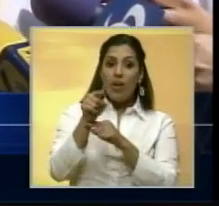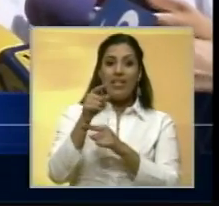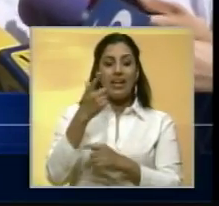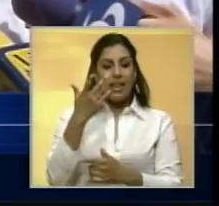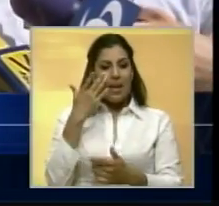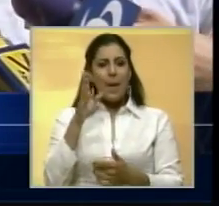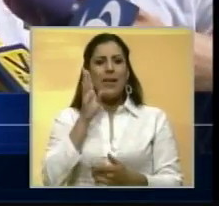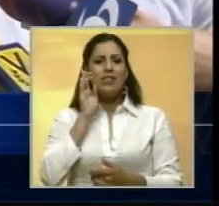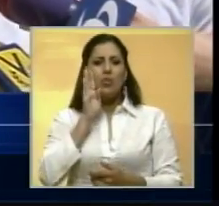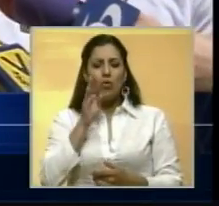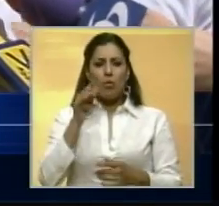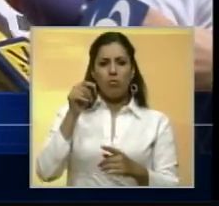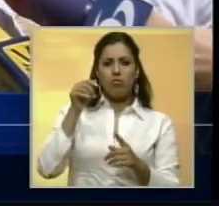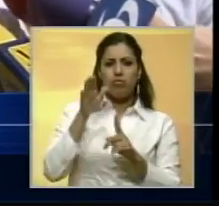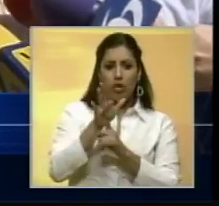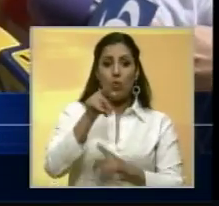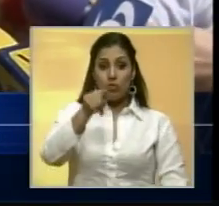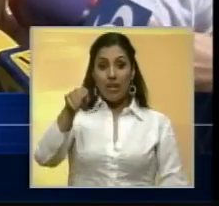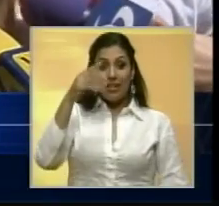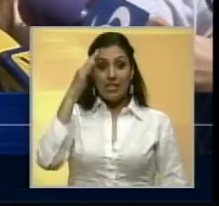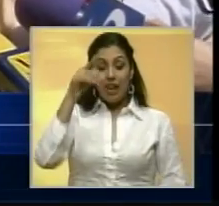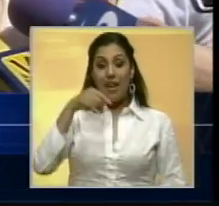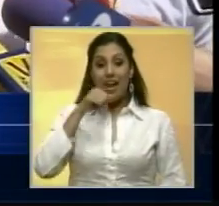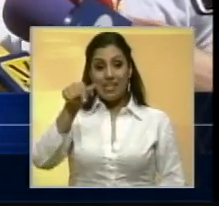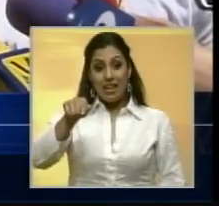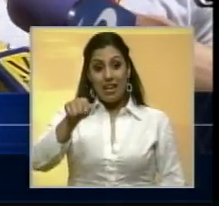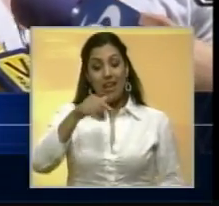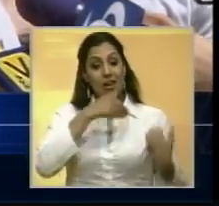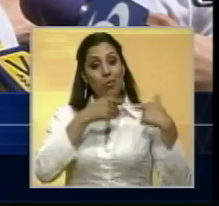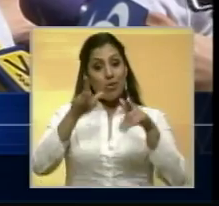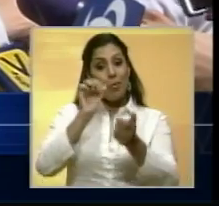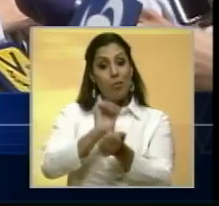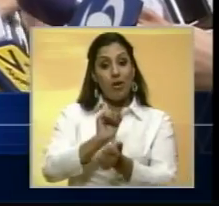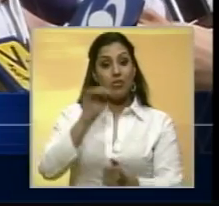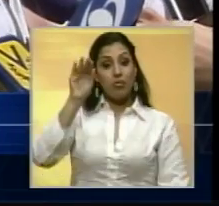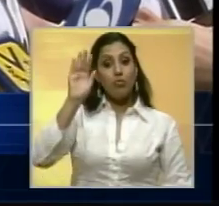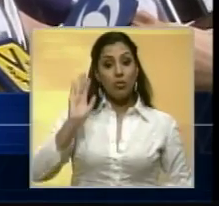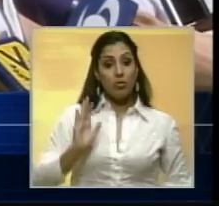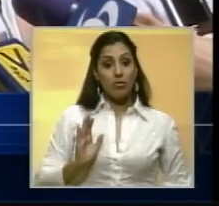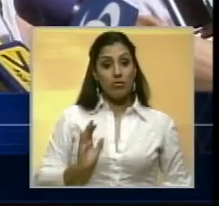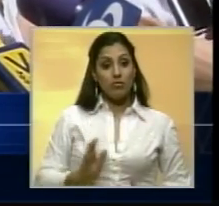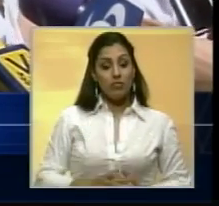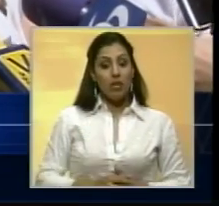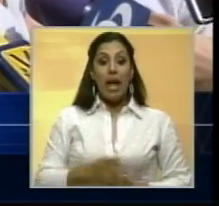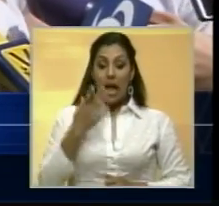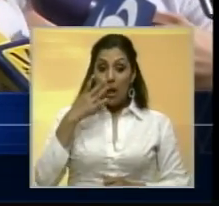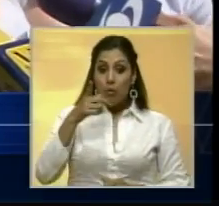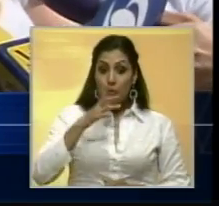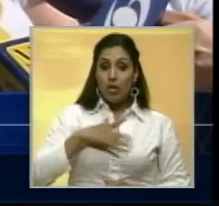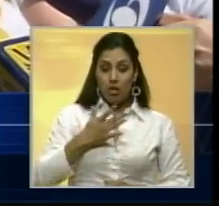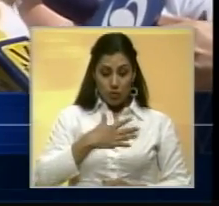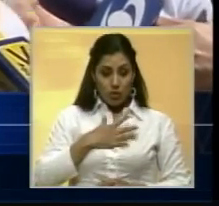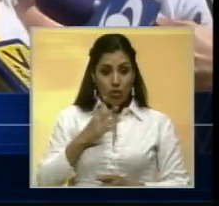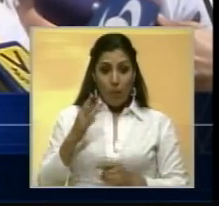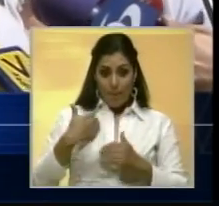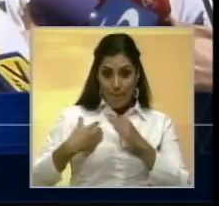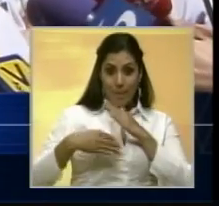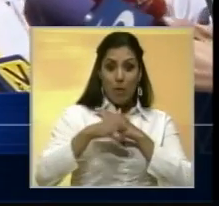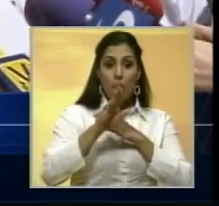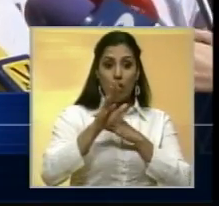es crimen de lesa humanidad y ustedes que la ejecutan son parte de ese crimen. Si ustedes quieren que nosotros salgamos de